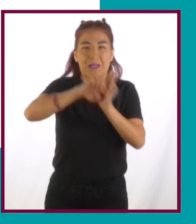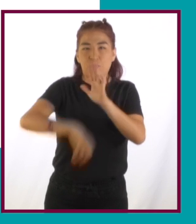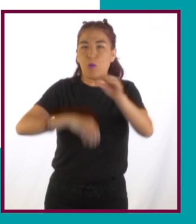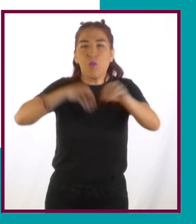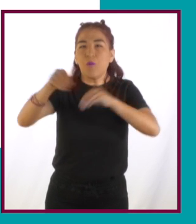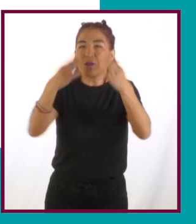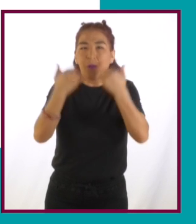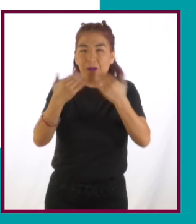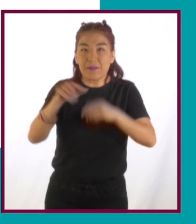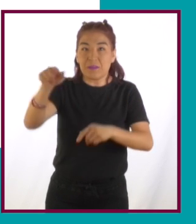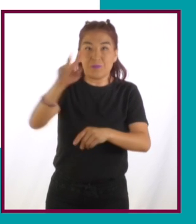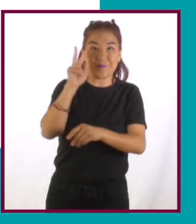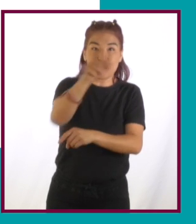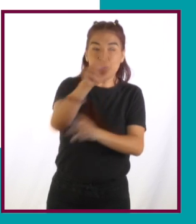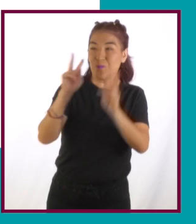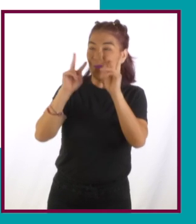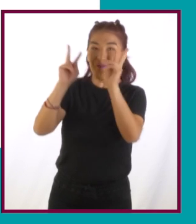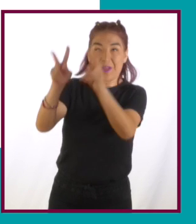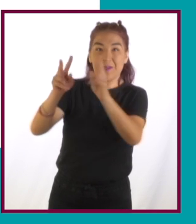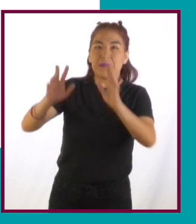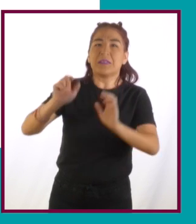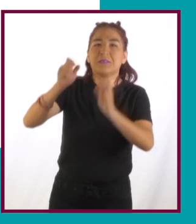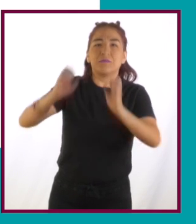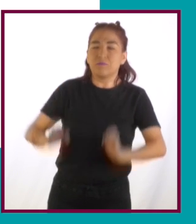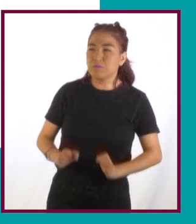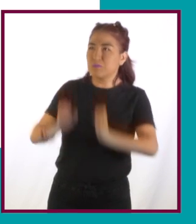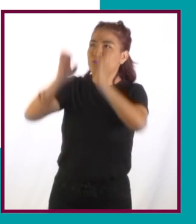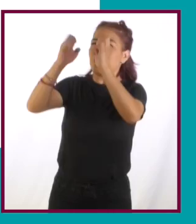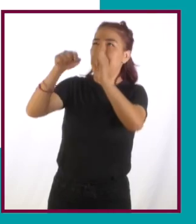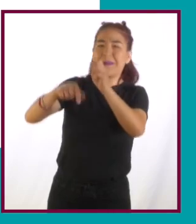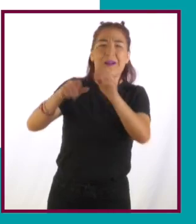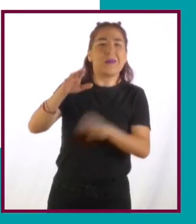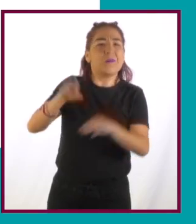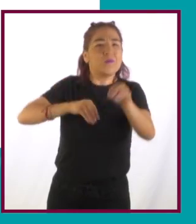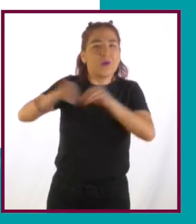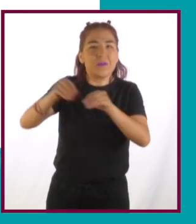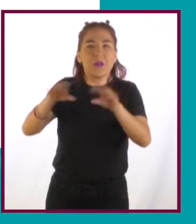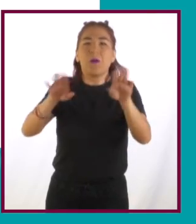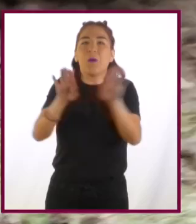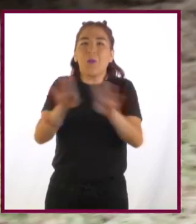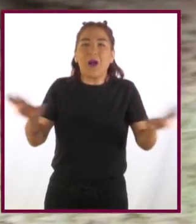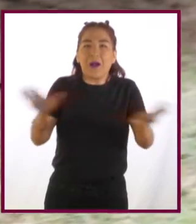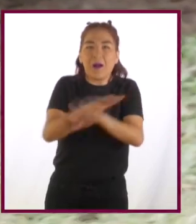materiales sólidos, tengo que aclarar, un sólido que yo vea que está sufriendo